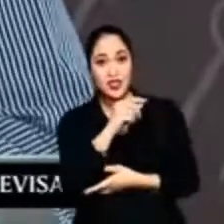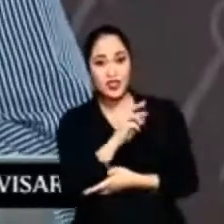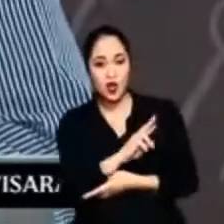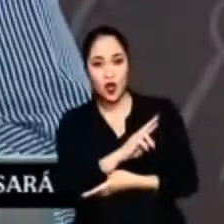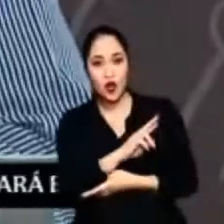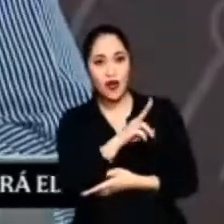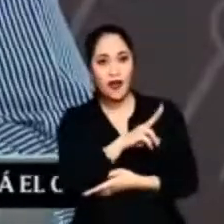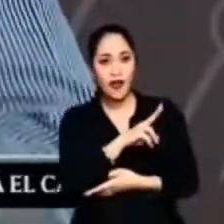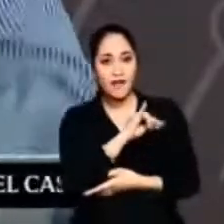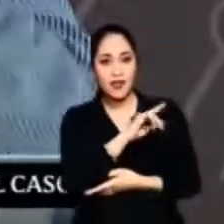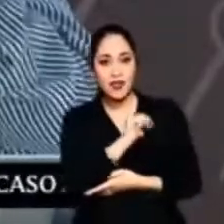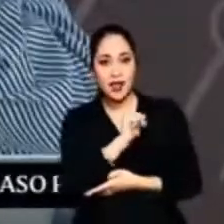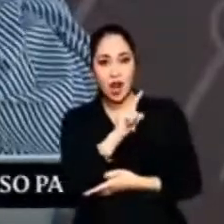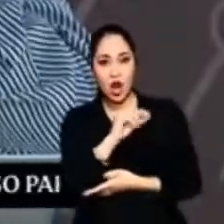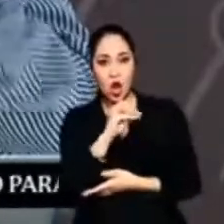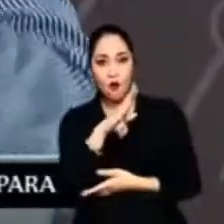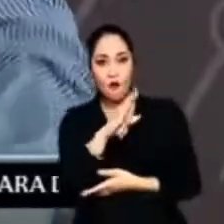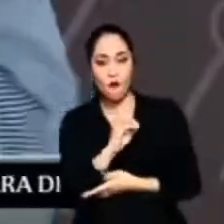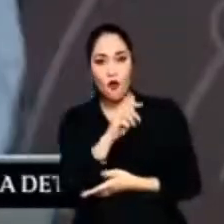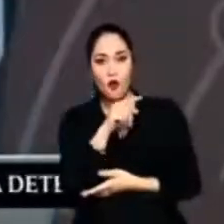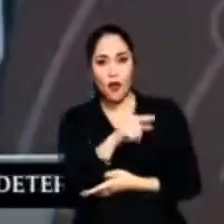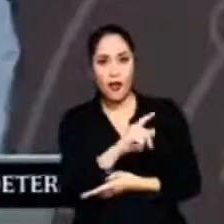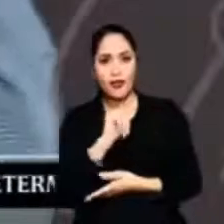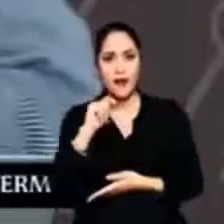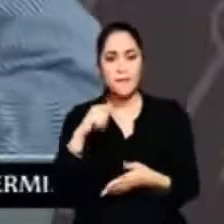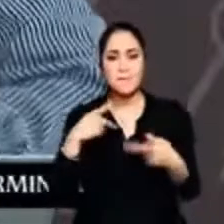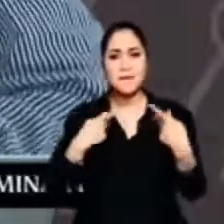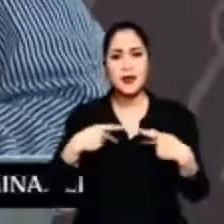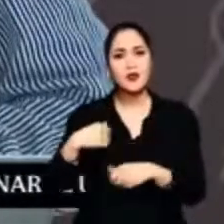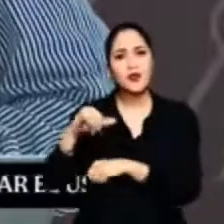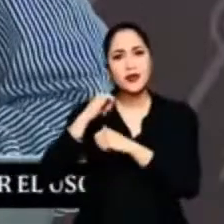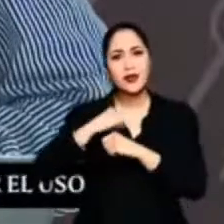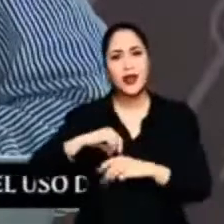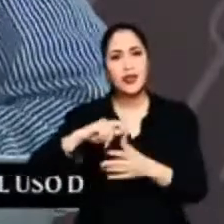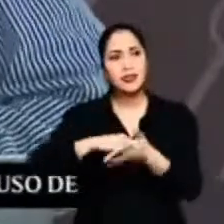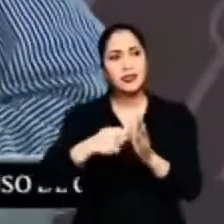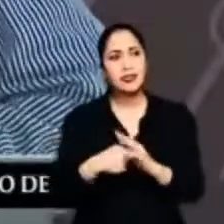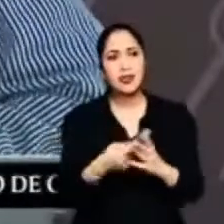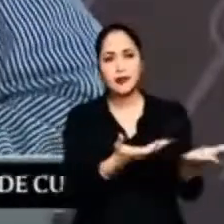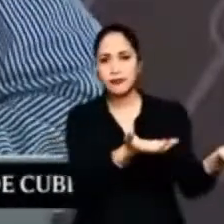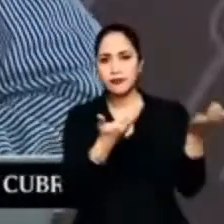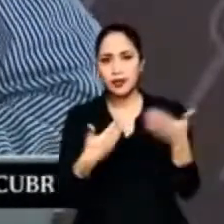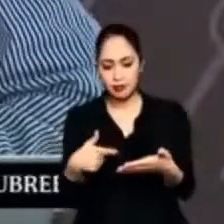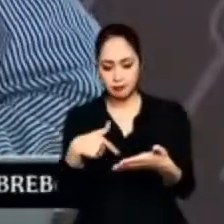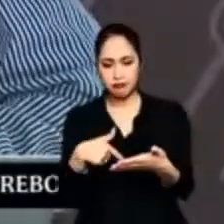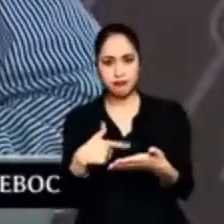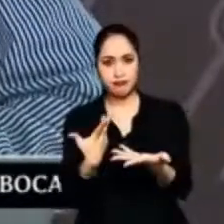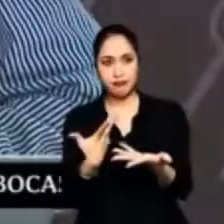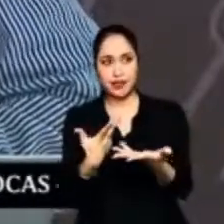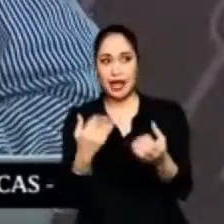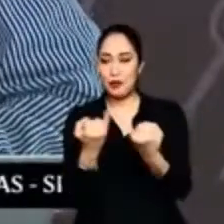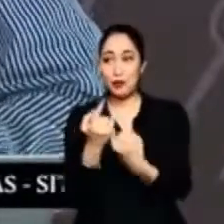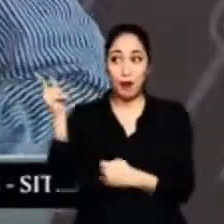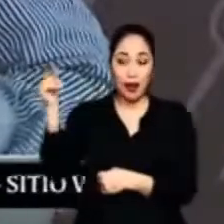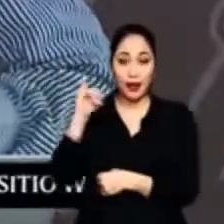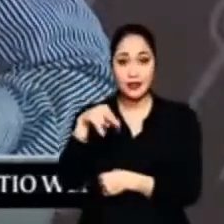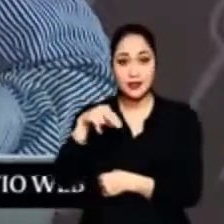han mandado los técnicos, quedaron que en 2 semanas están como los que nos iban a mandar en 20 días el